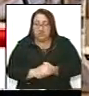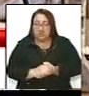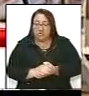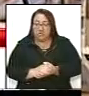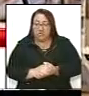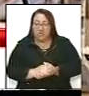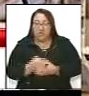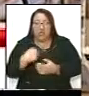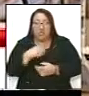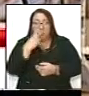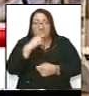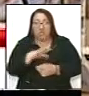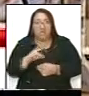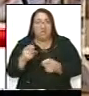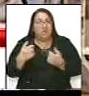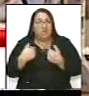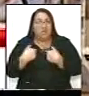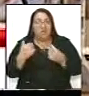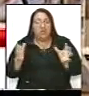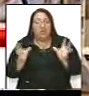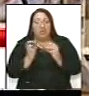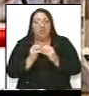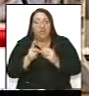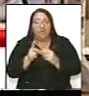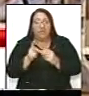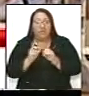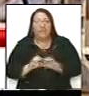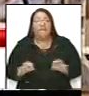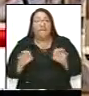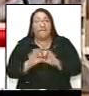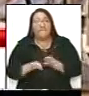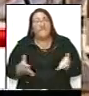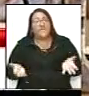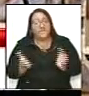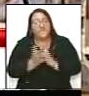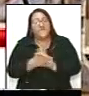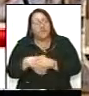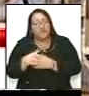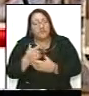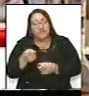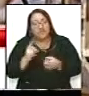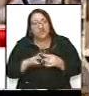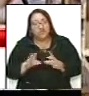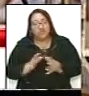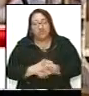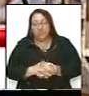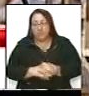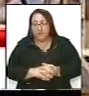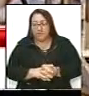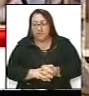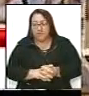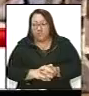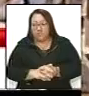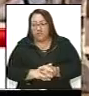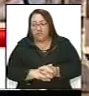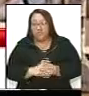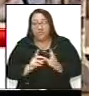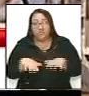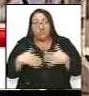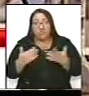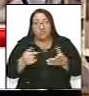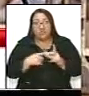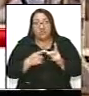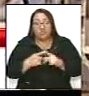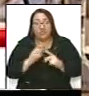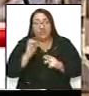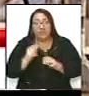estamos ante niños que no teniendo la complementación alimentaria, obviamente aprovecharán, ya están aprovechando muy de menos esta posibilidad. Así que